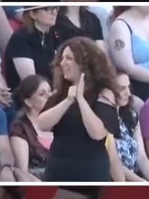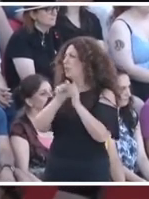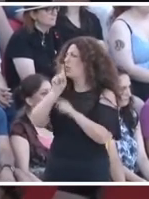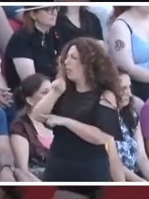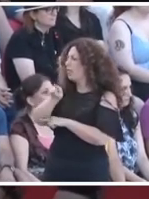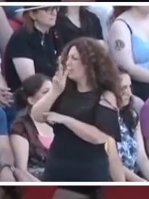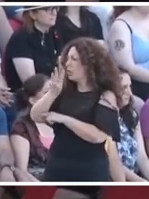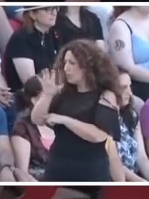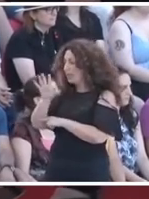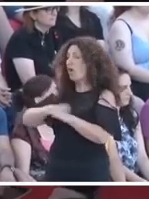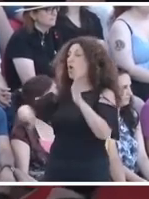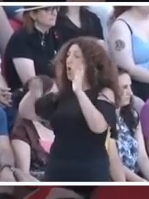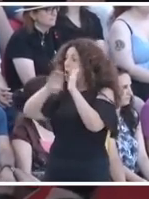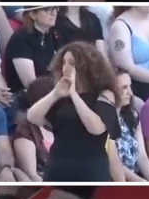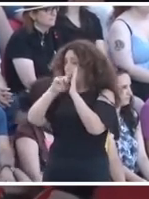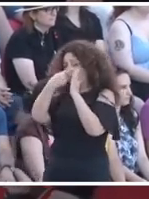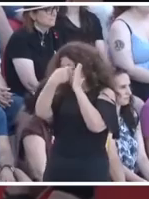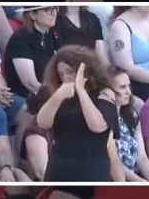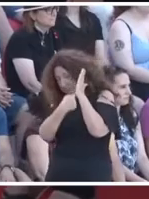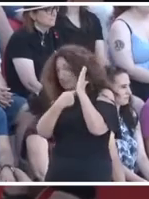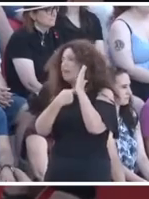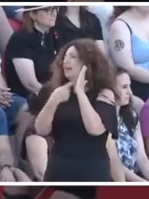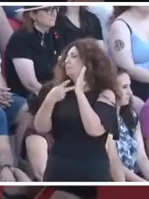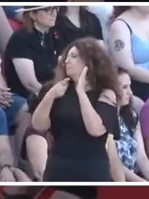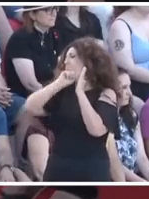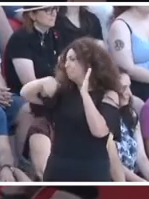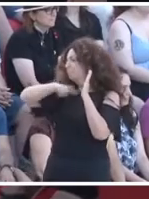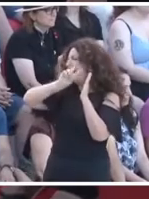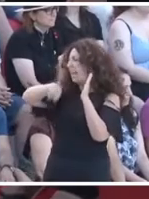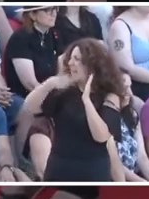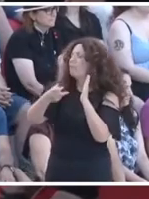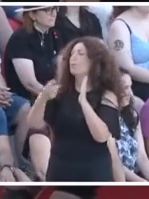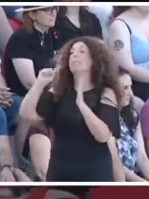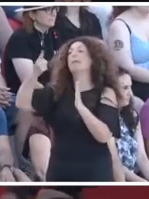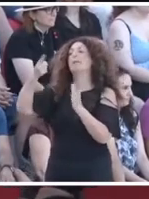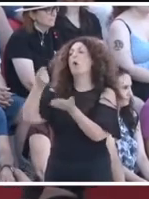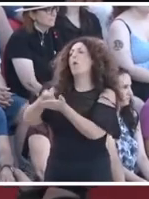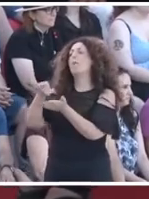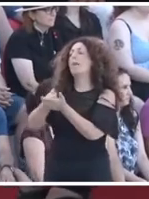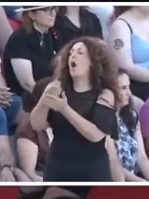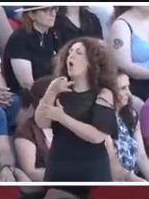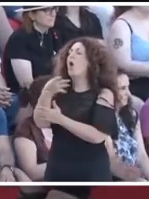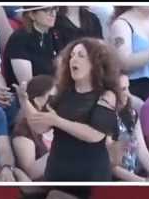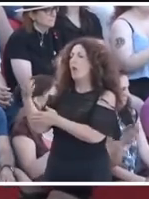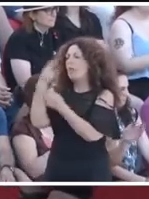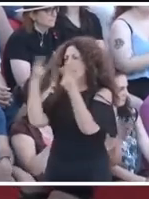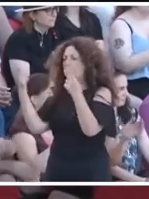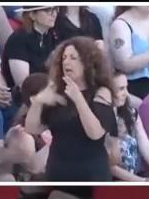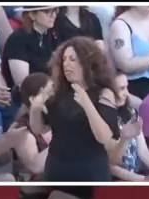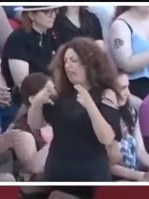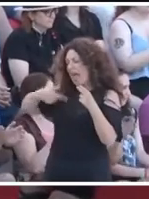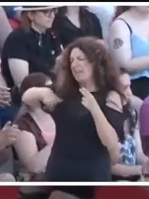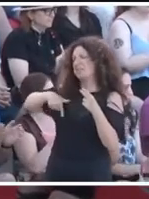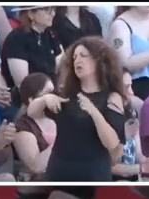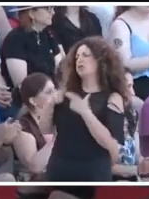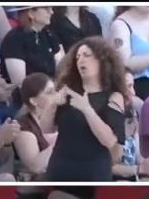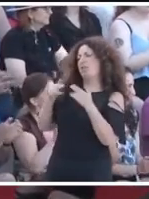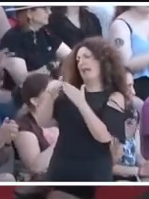para poner por delante de nuestros derechos sociales el pago de la deuda pública.